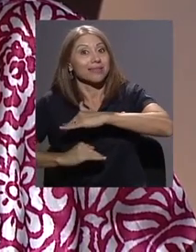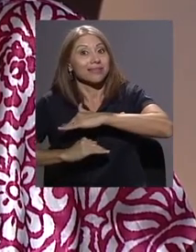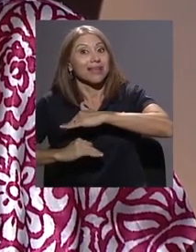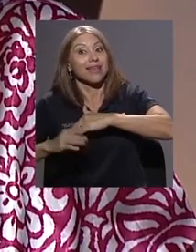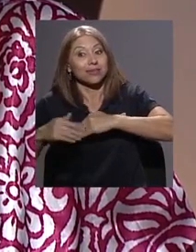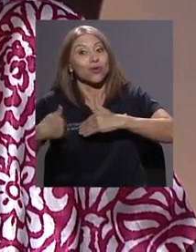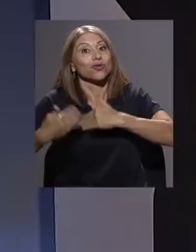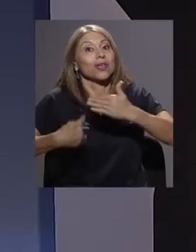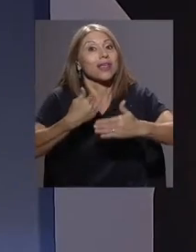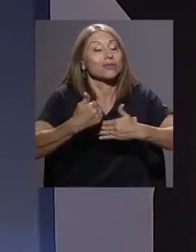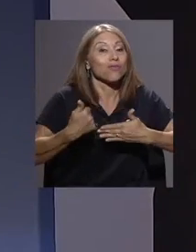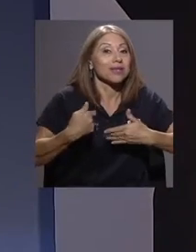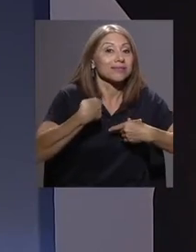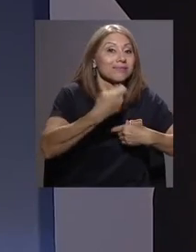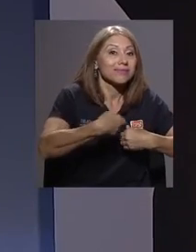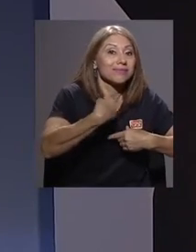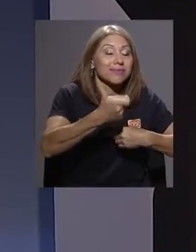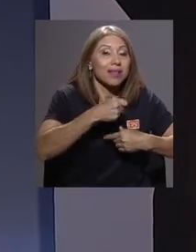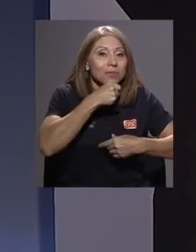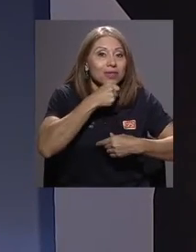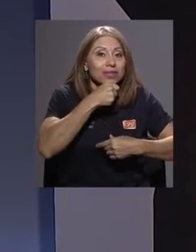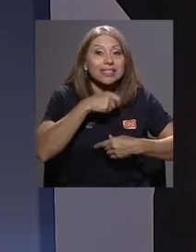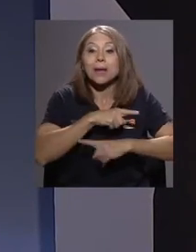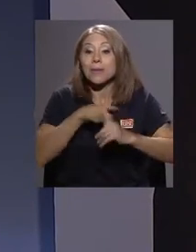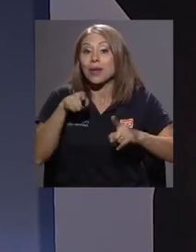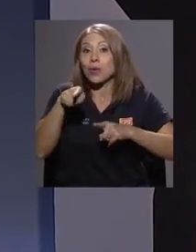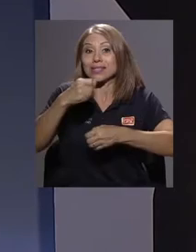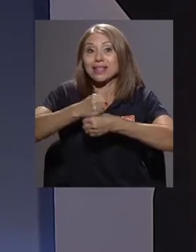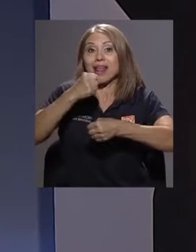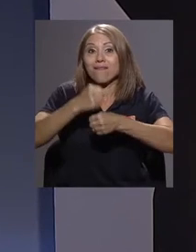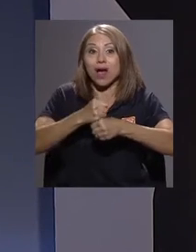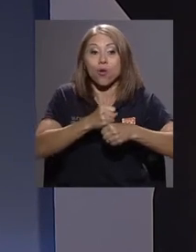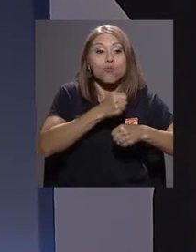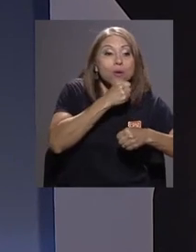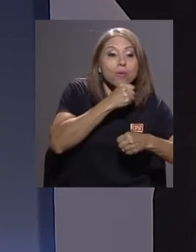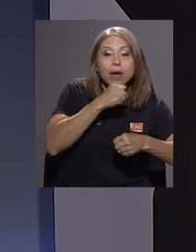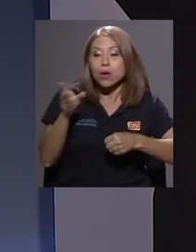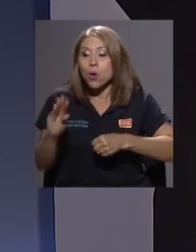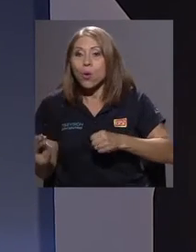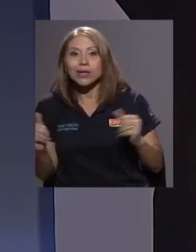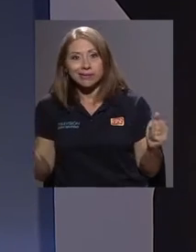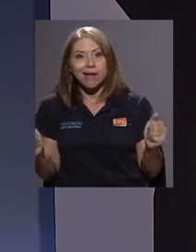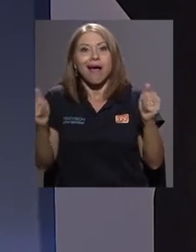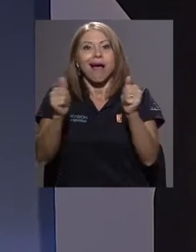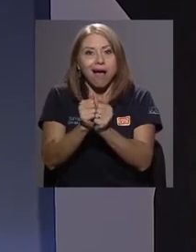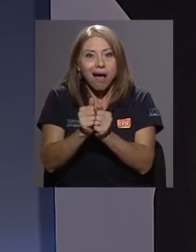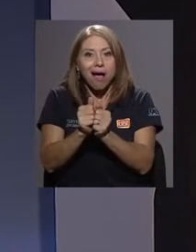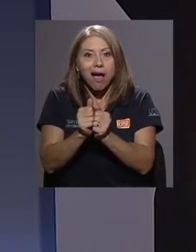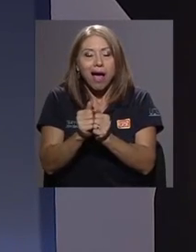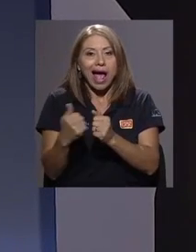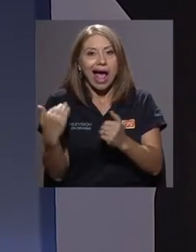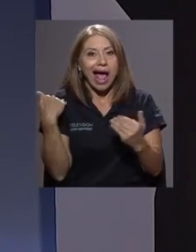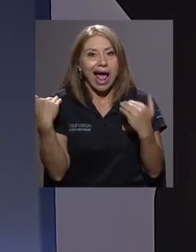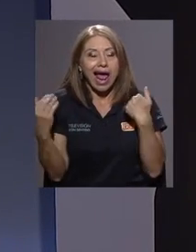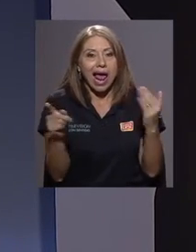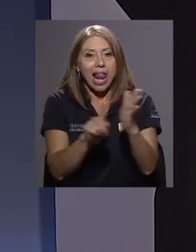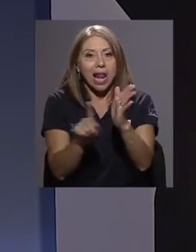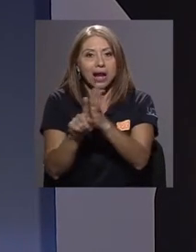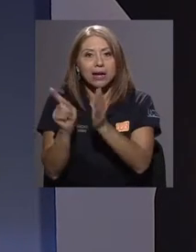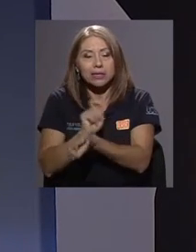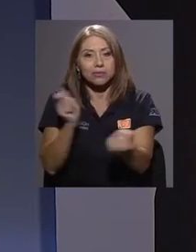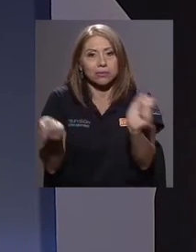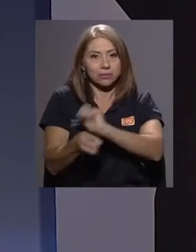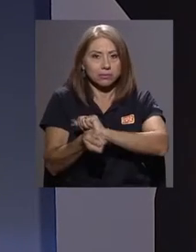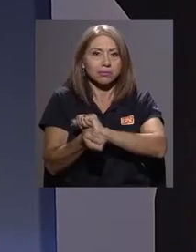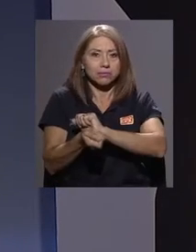llamaba la atención que esa posibilidad de trabajo mancomunado nos alerta sobre un cambio que necesariamente deberíamos de retomar